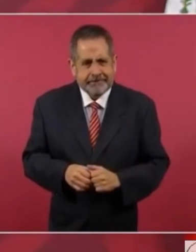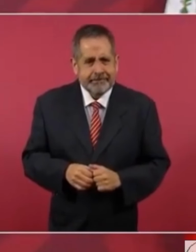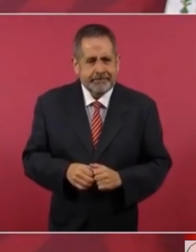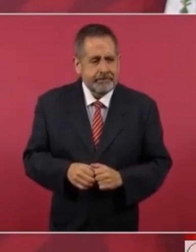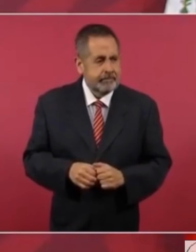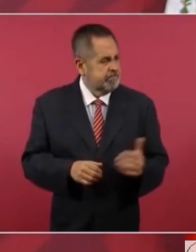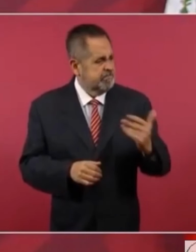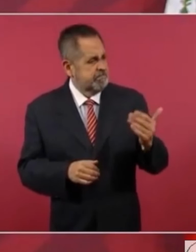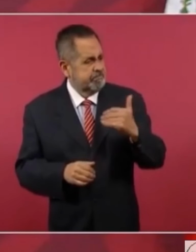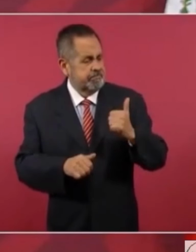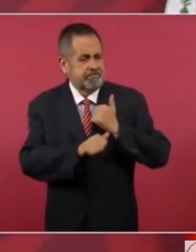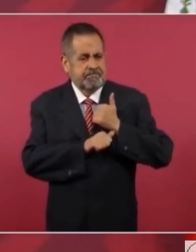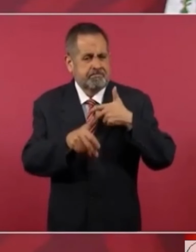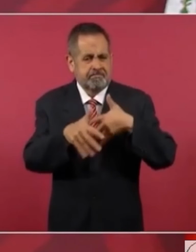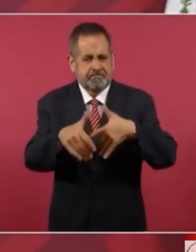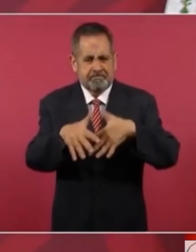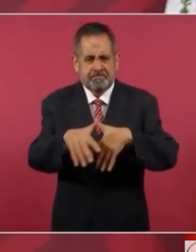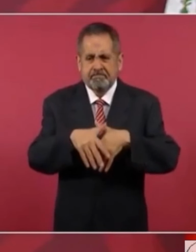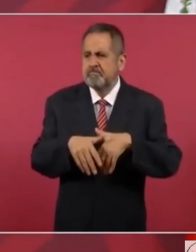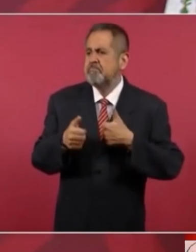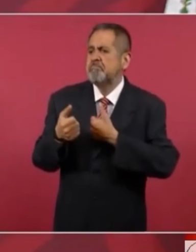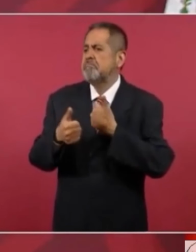al ejército,